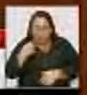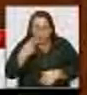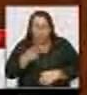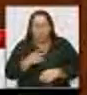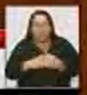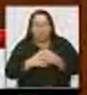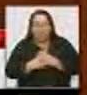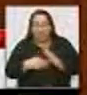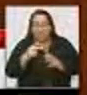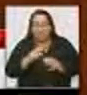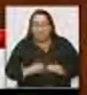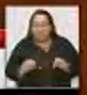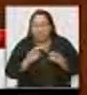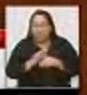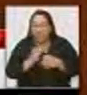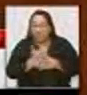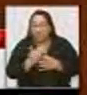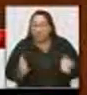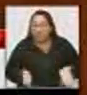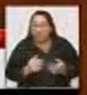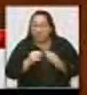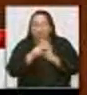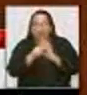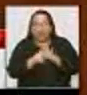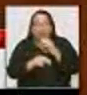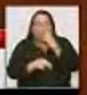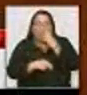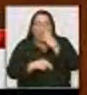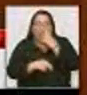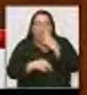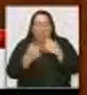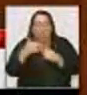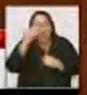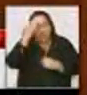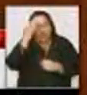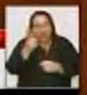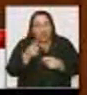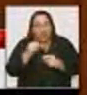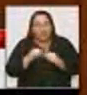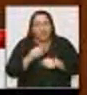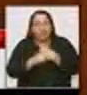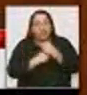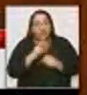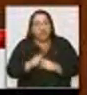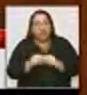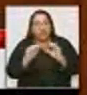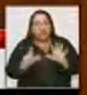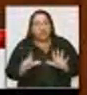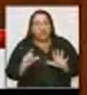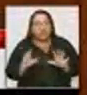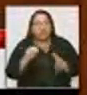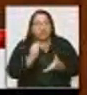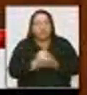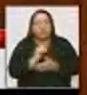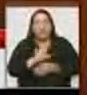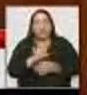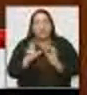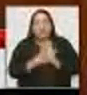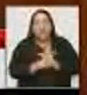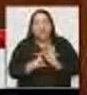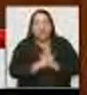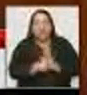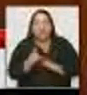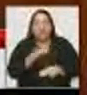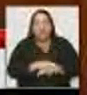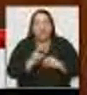así un incremento significativo en producción normativa, teniendo en consideración que durante el año 2017 se aprobaron solo 5